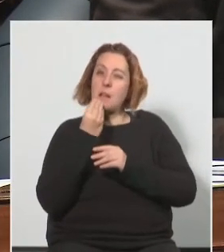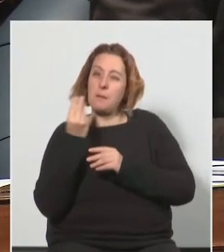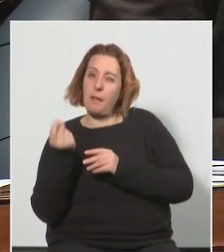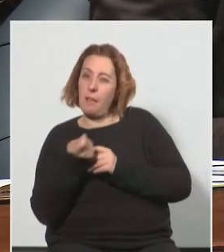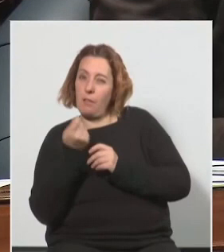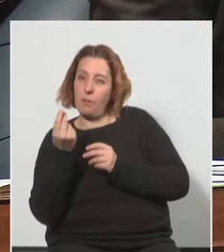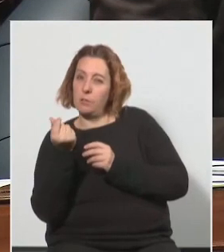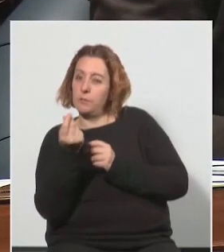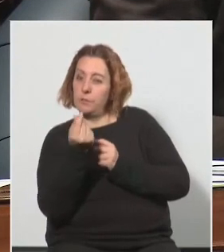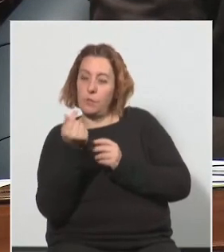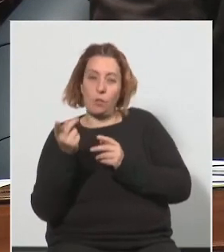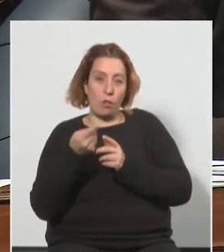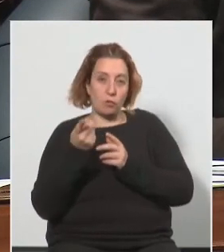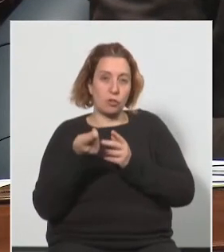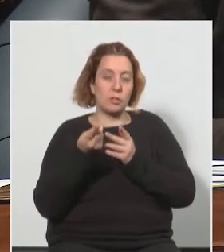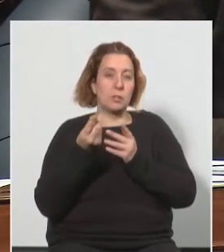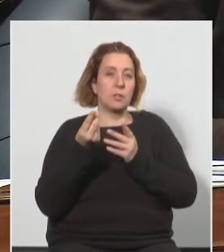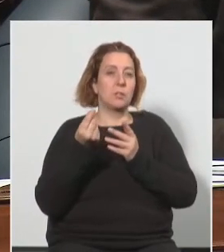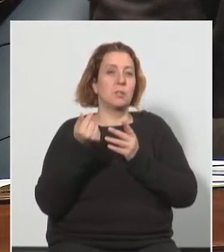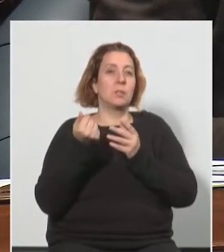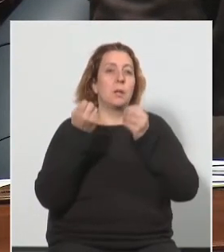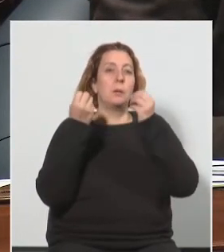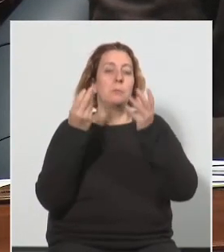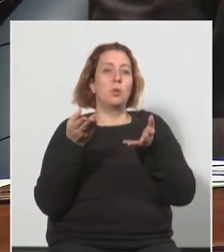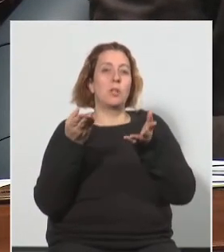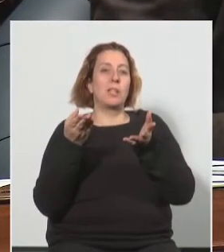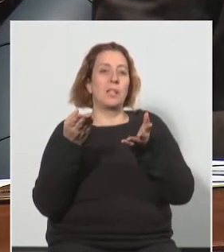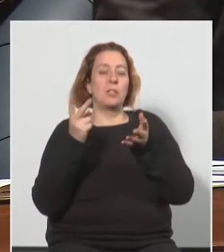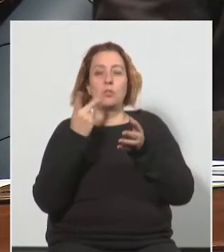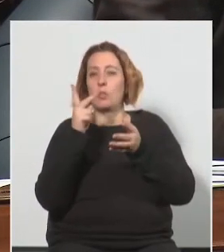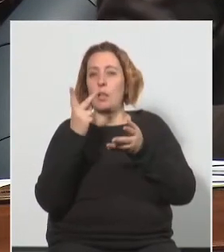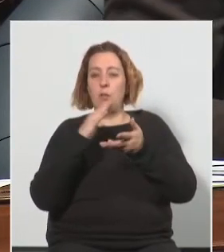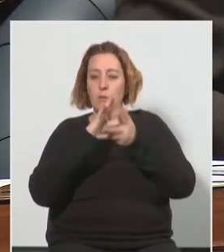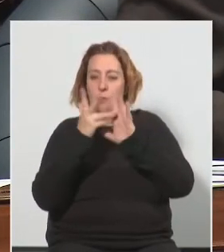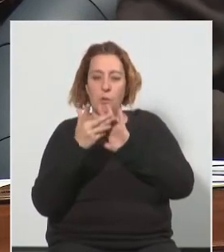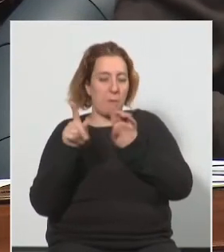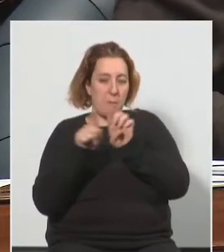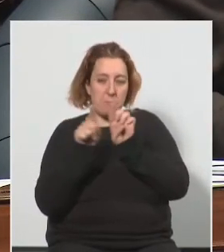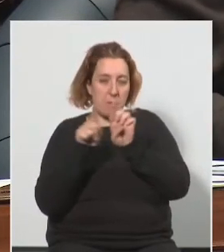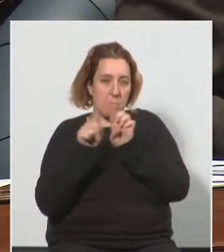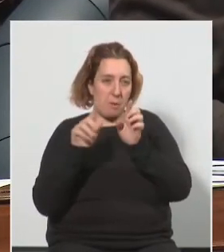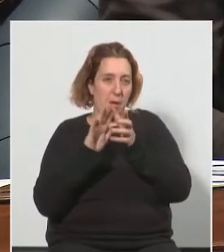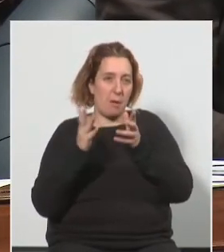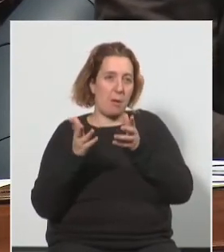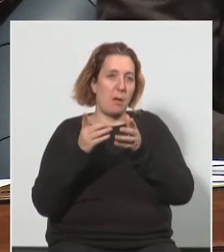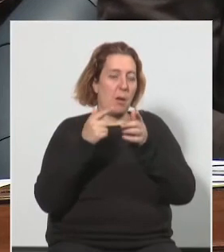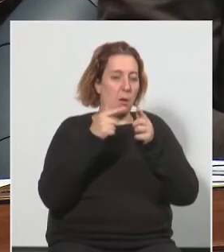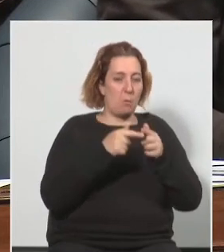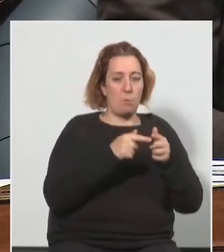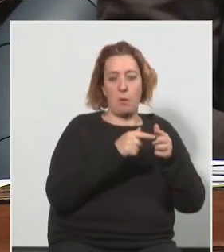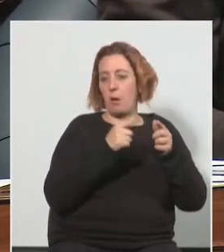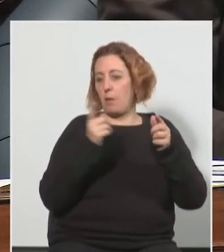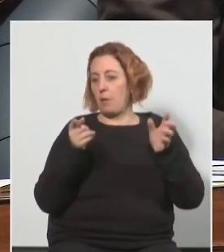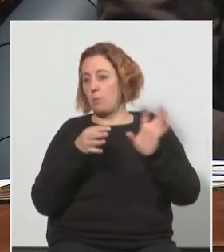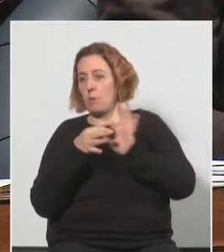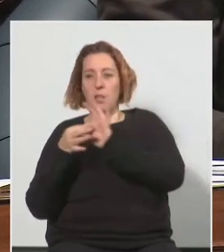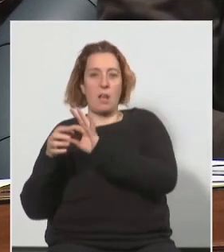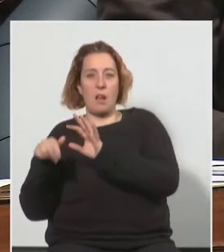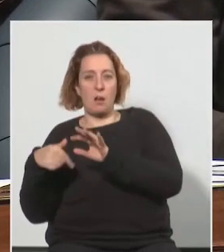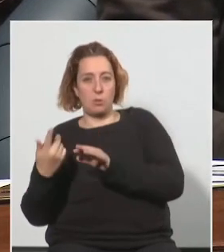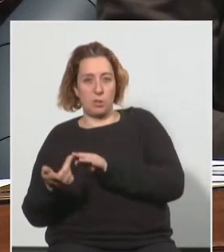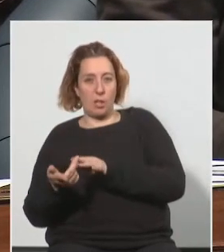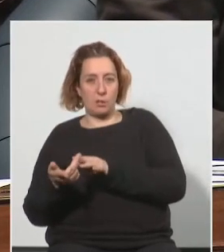fondos obtenidos, porque son dos caras de una misma moneda, una operación es inseparable de la